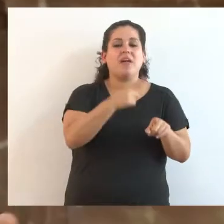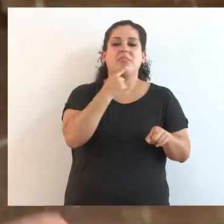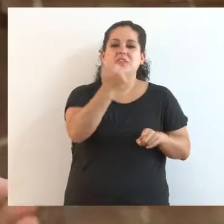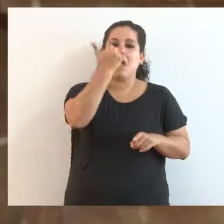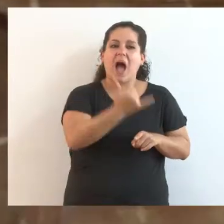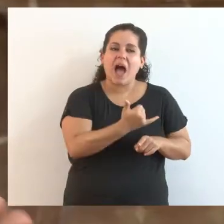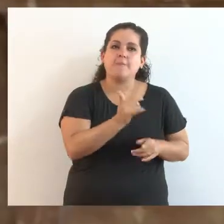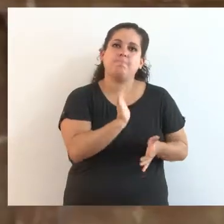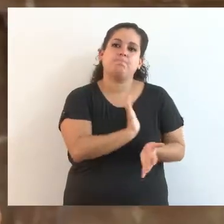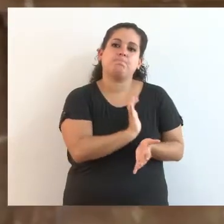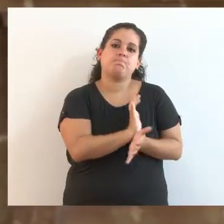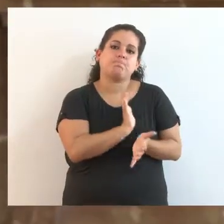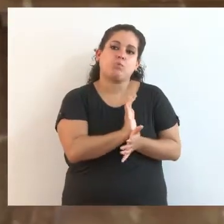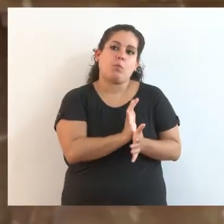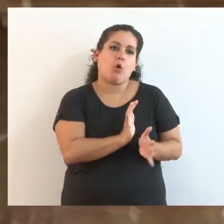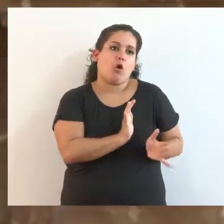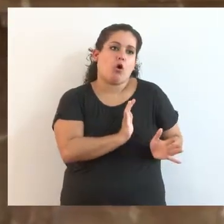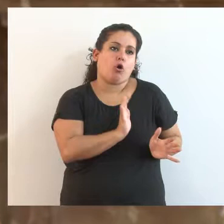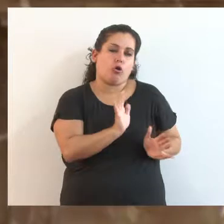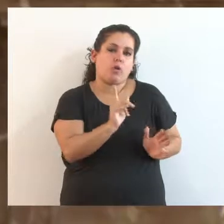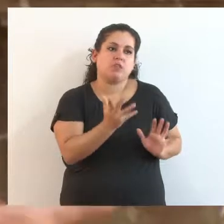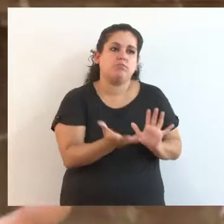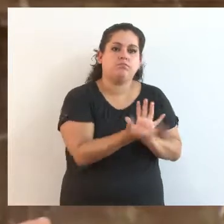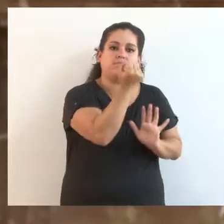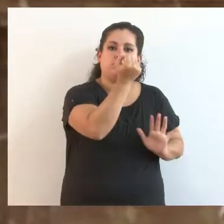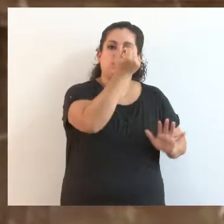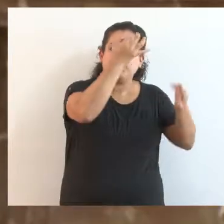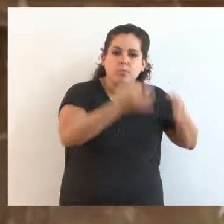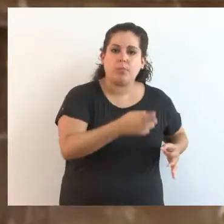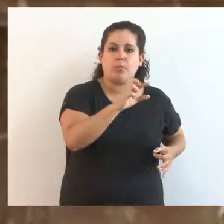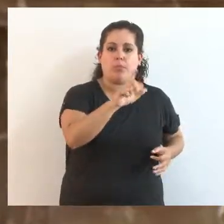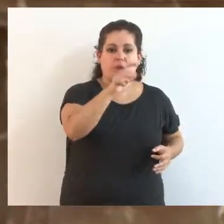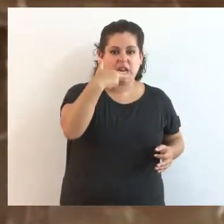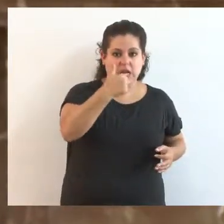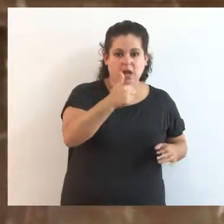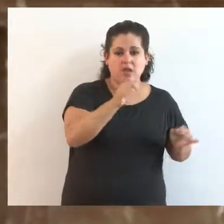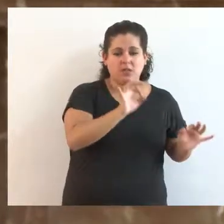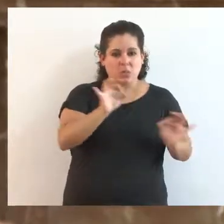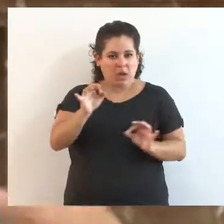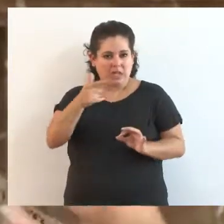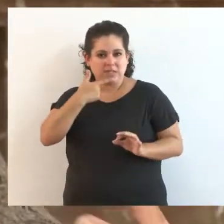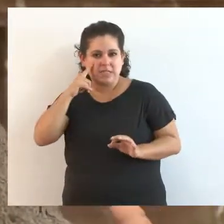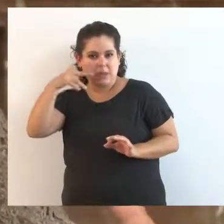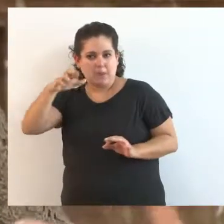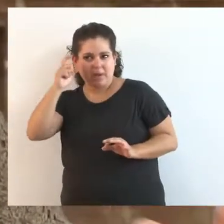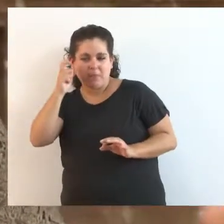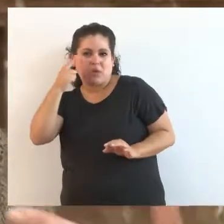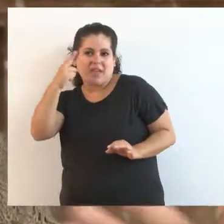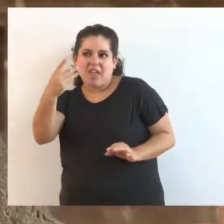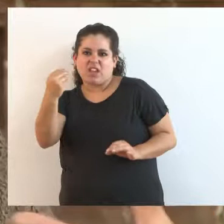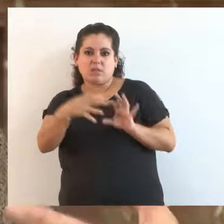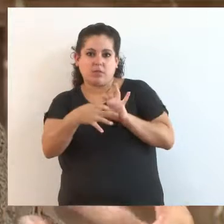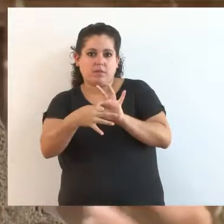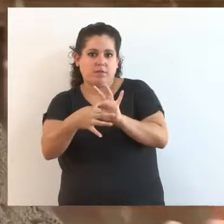código, le genera una ambigüedad que no corresponde a la figura de la adopción plena, pero sí a la adopción simple, porque la adopción simple, la idea es no